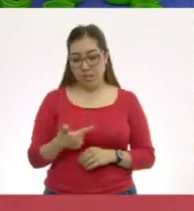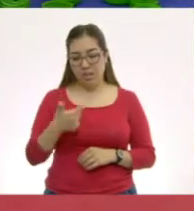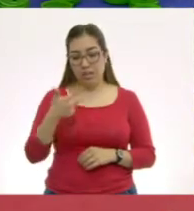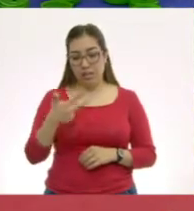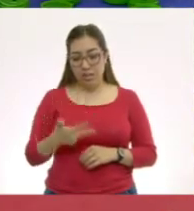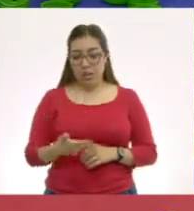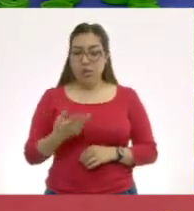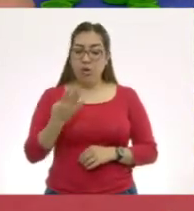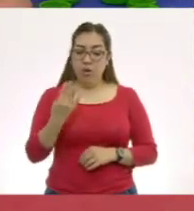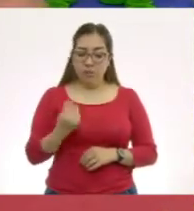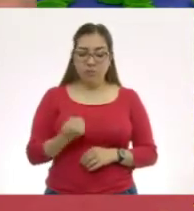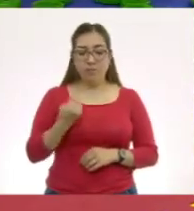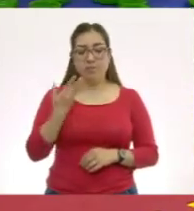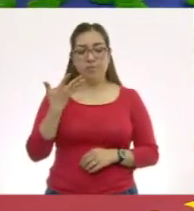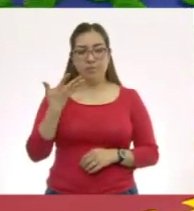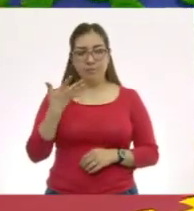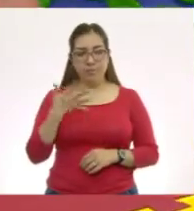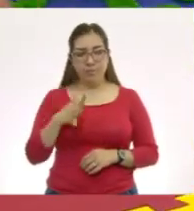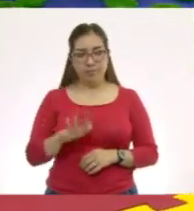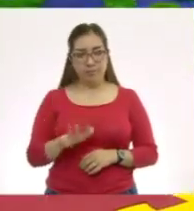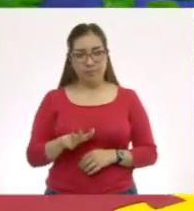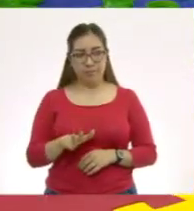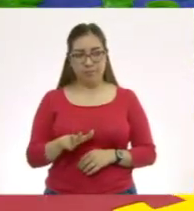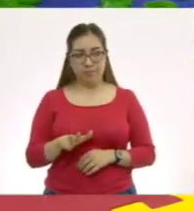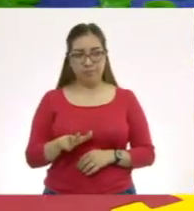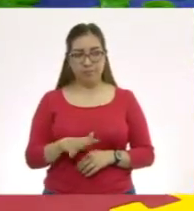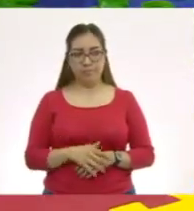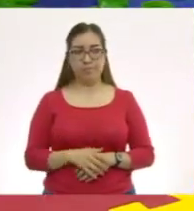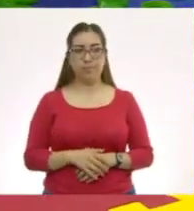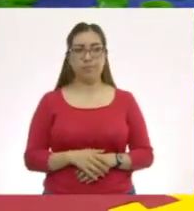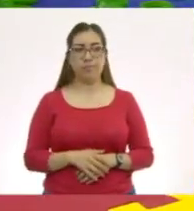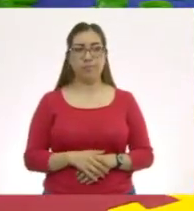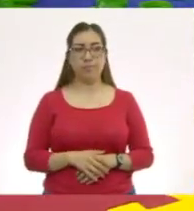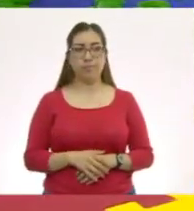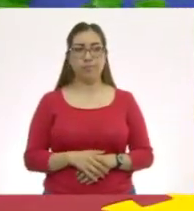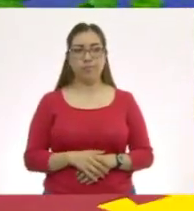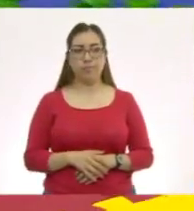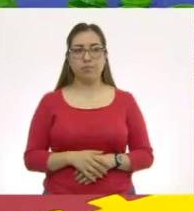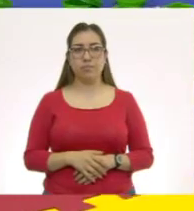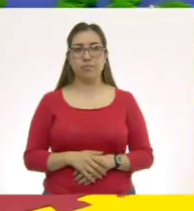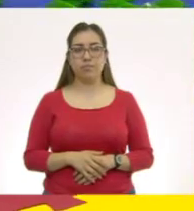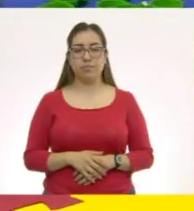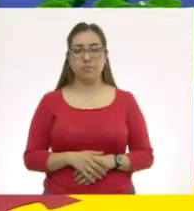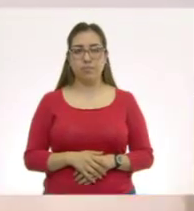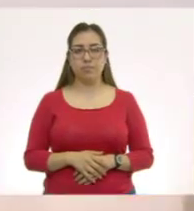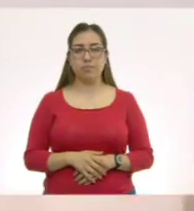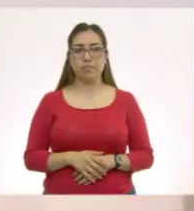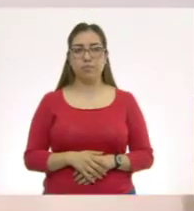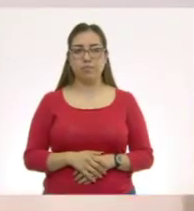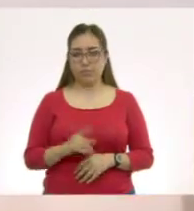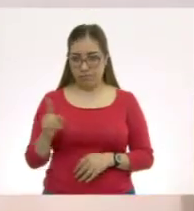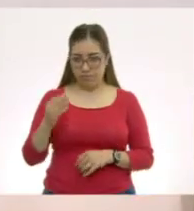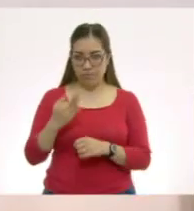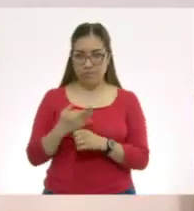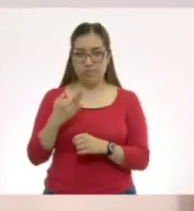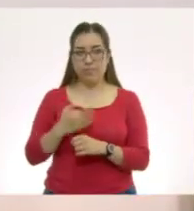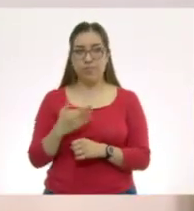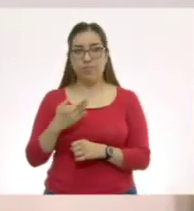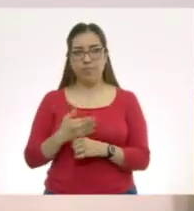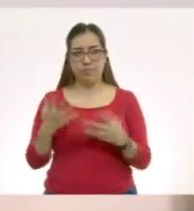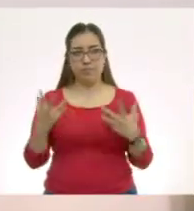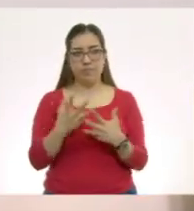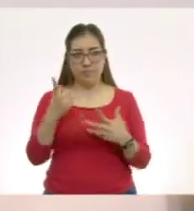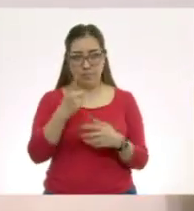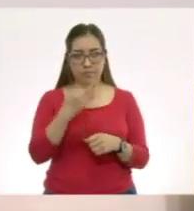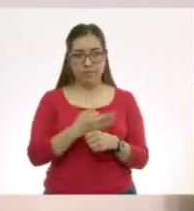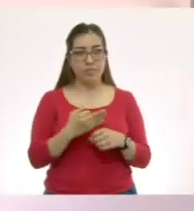6, 7, 8, 9, 10. Muy Una bien, Pepe. decena. ¿Qué te parece si ya que estás contando, los vamos agrupando de 10 en 10